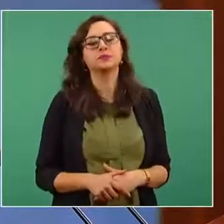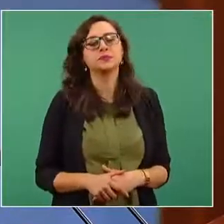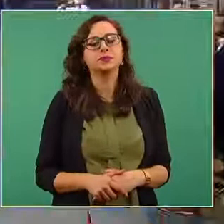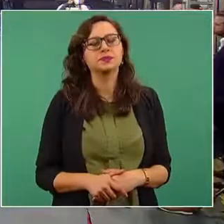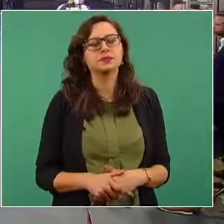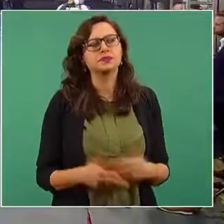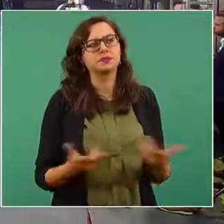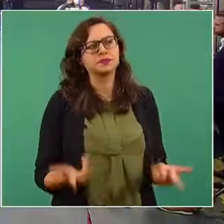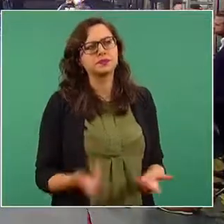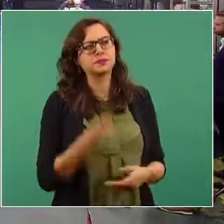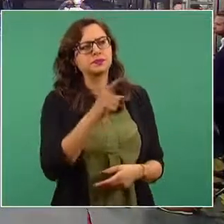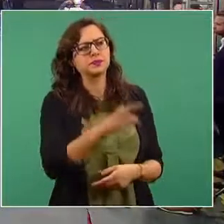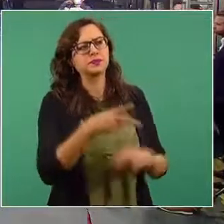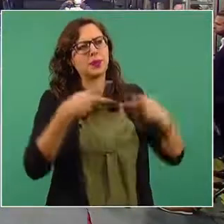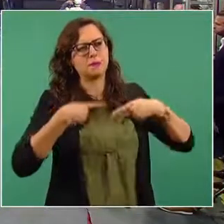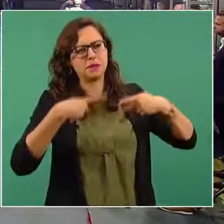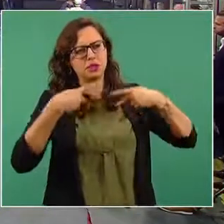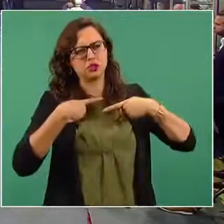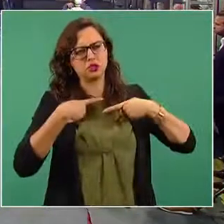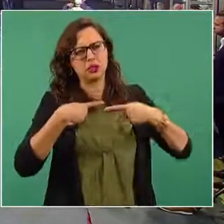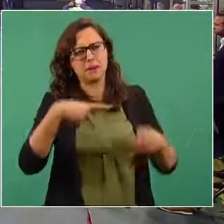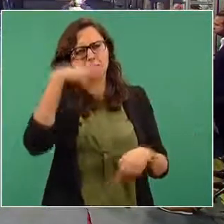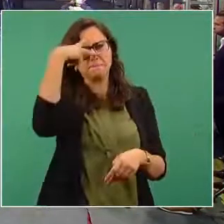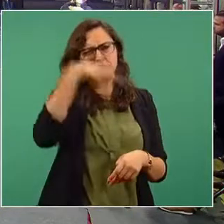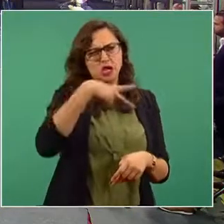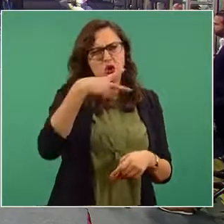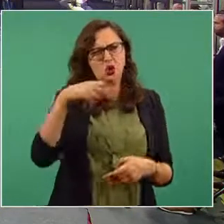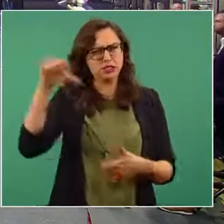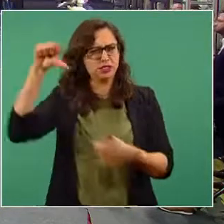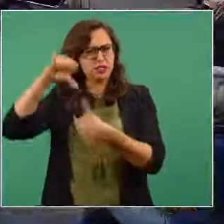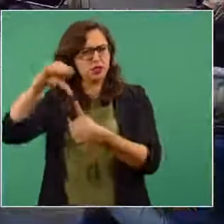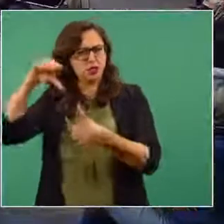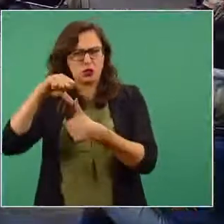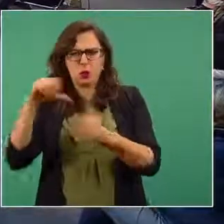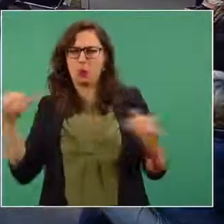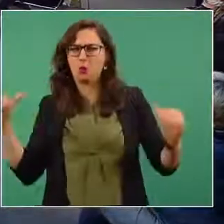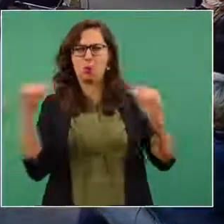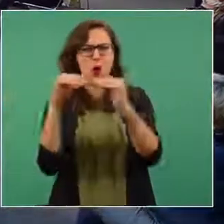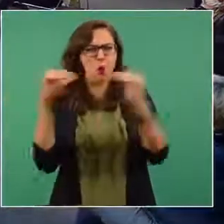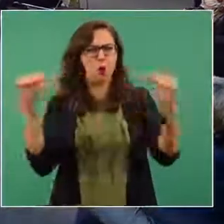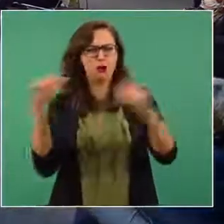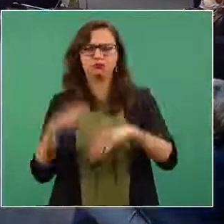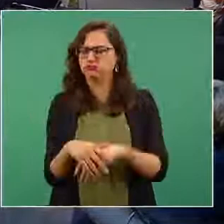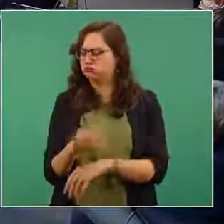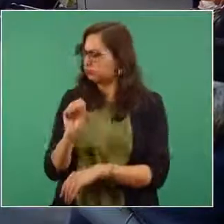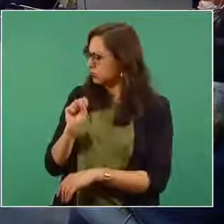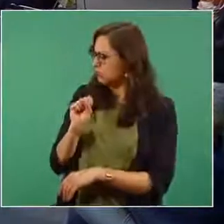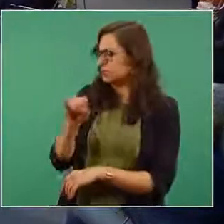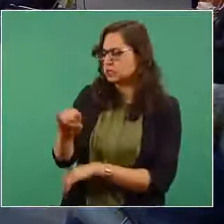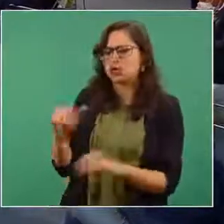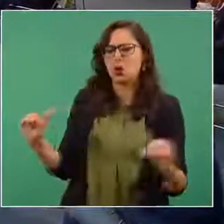a trabajadores, a migrantes mexicanos que centroamericanos? Sí. Igual, sí, en igual sí. proporción.